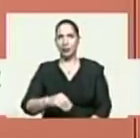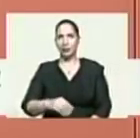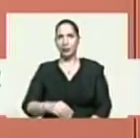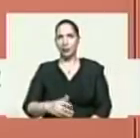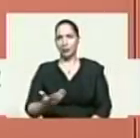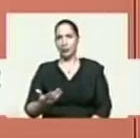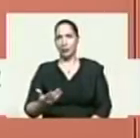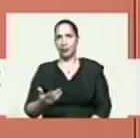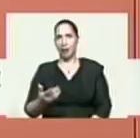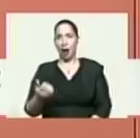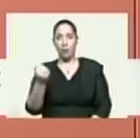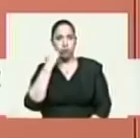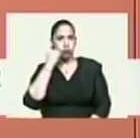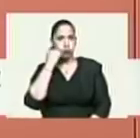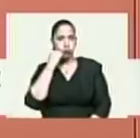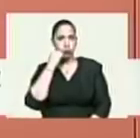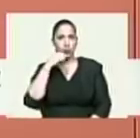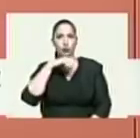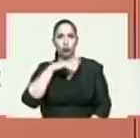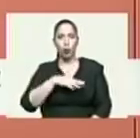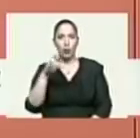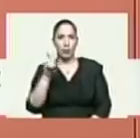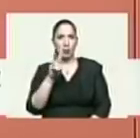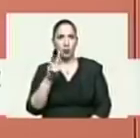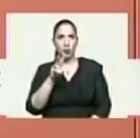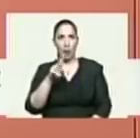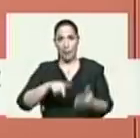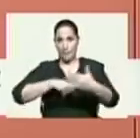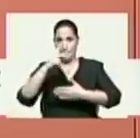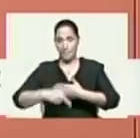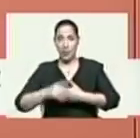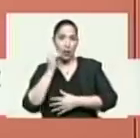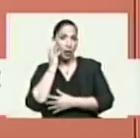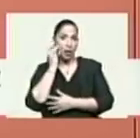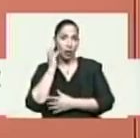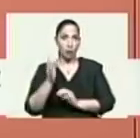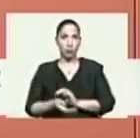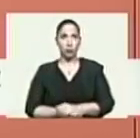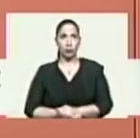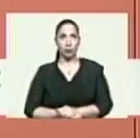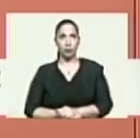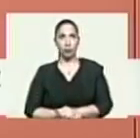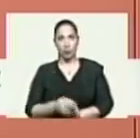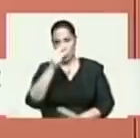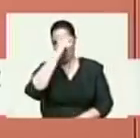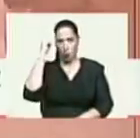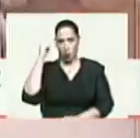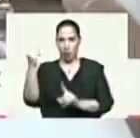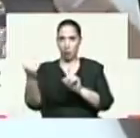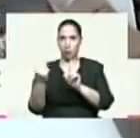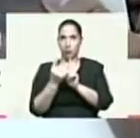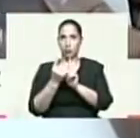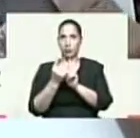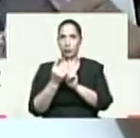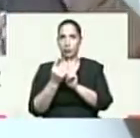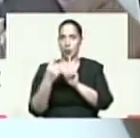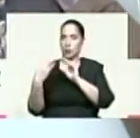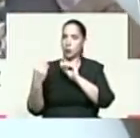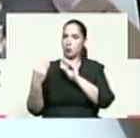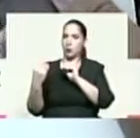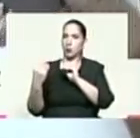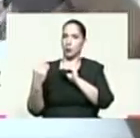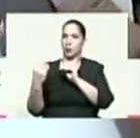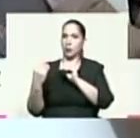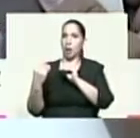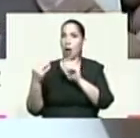Venezuela. Cuando se denunció este plan Jericó, este golpe azul en el año 2014, Borges vino a hablar conmigo. Estaba él acompañado por Carlos